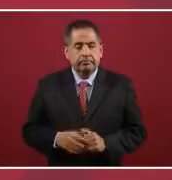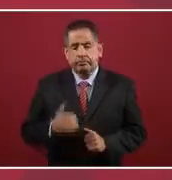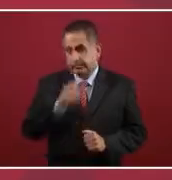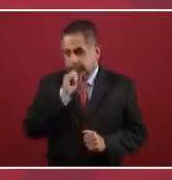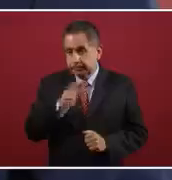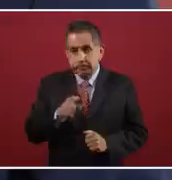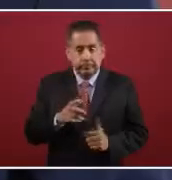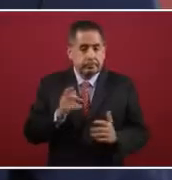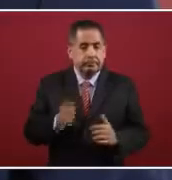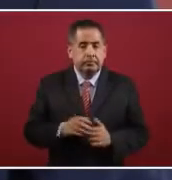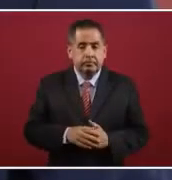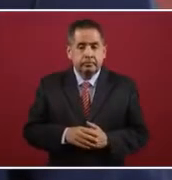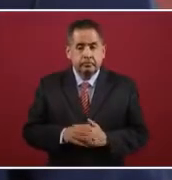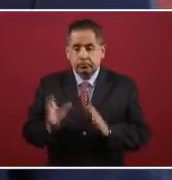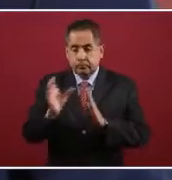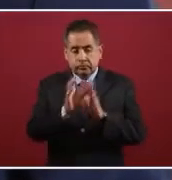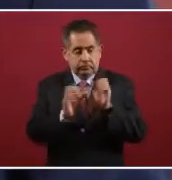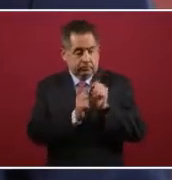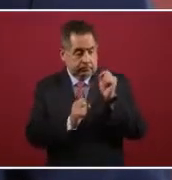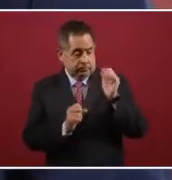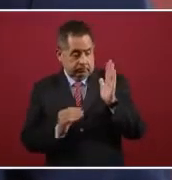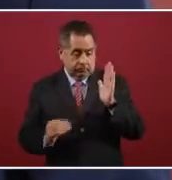y el que quede en la Constitución